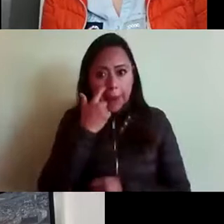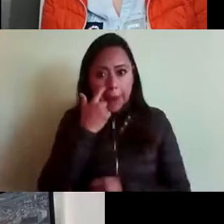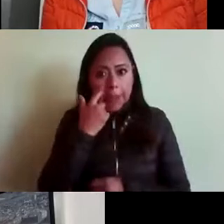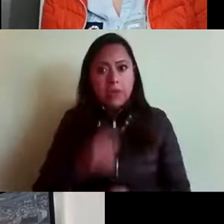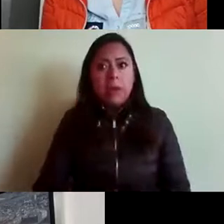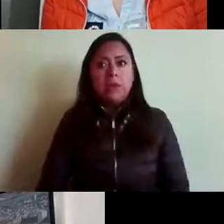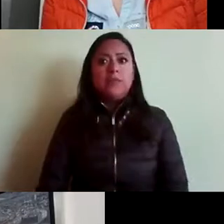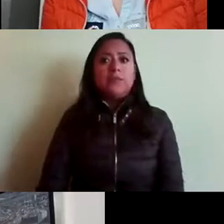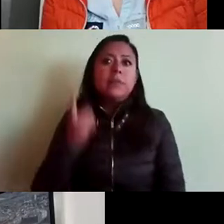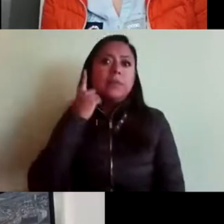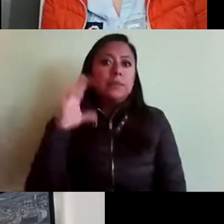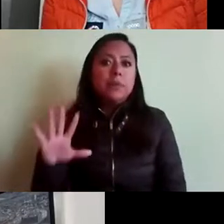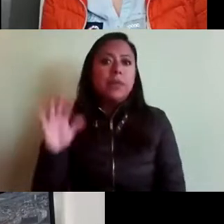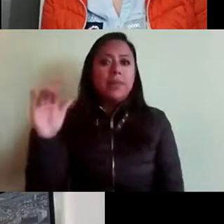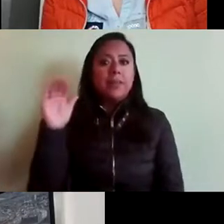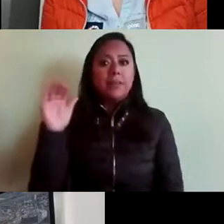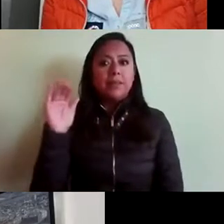observación se procede a consultar?